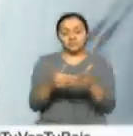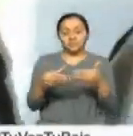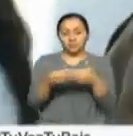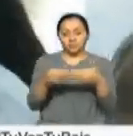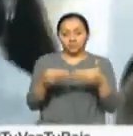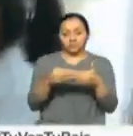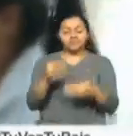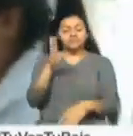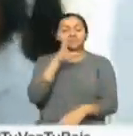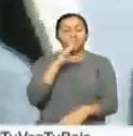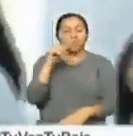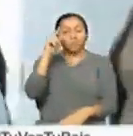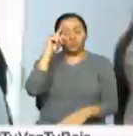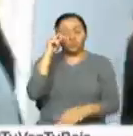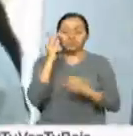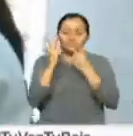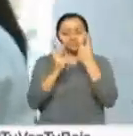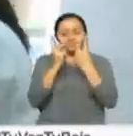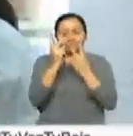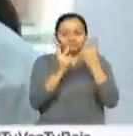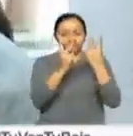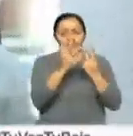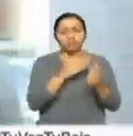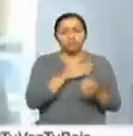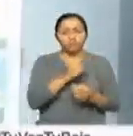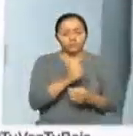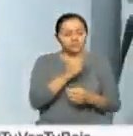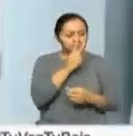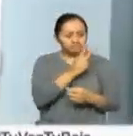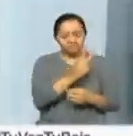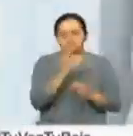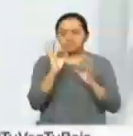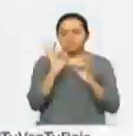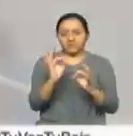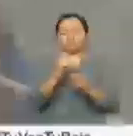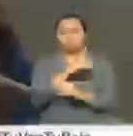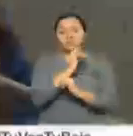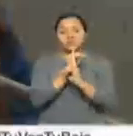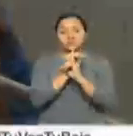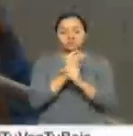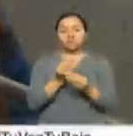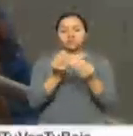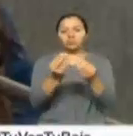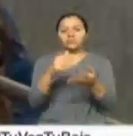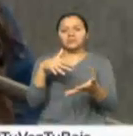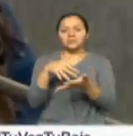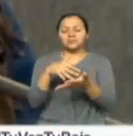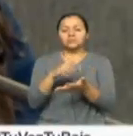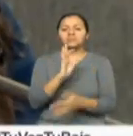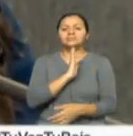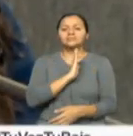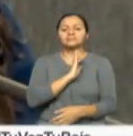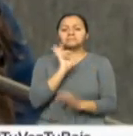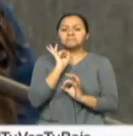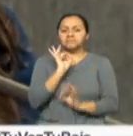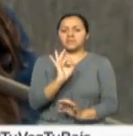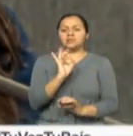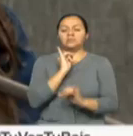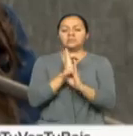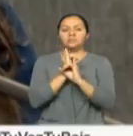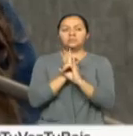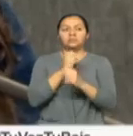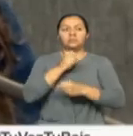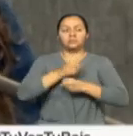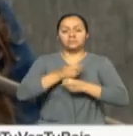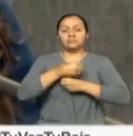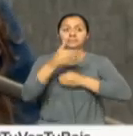Delgado. La institución ofertará educación técnica y tecnológica. Nuestro nuevo instituto, una obra